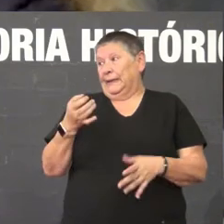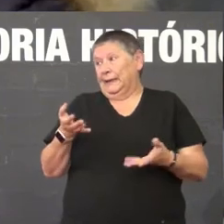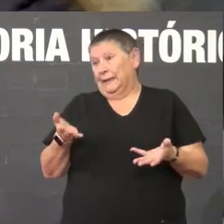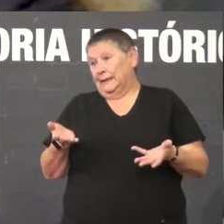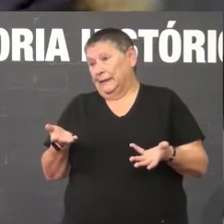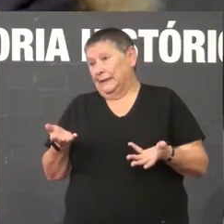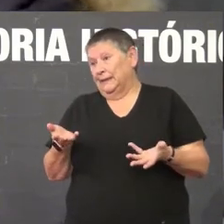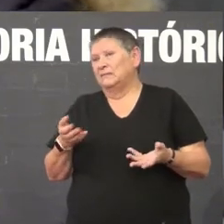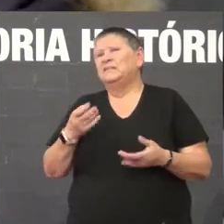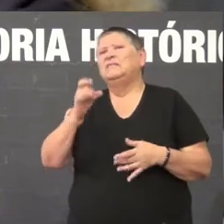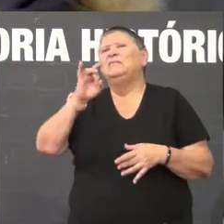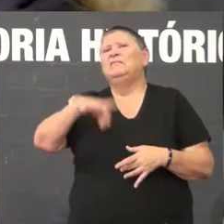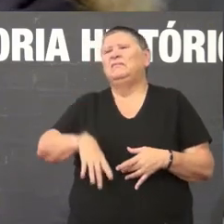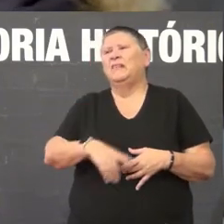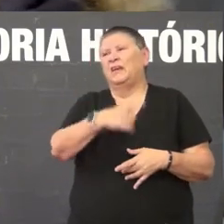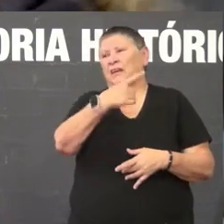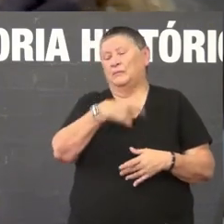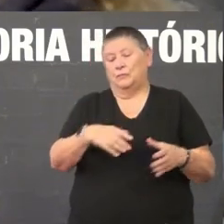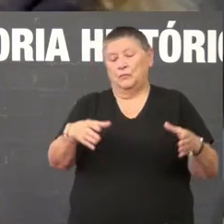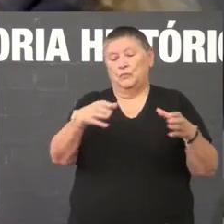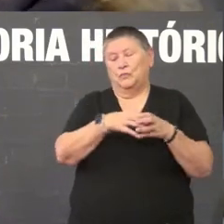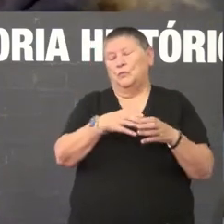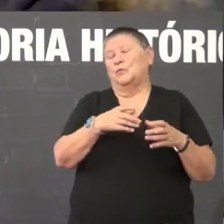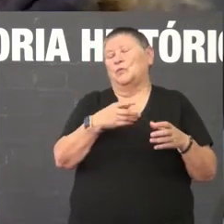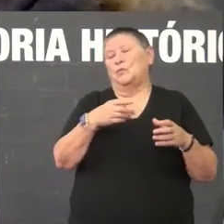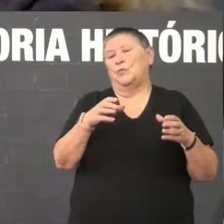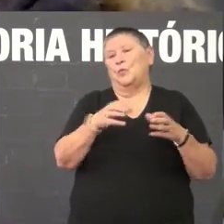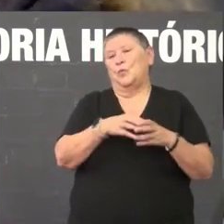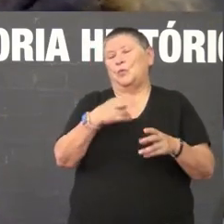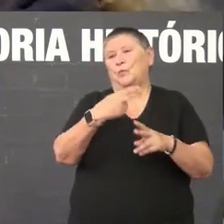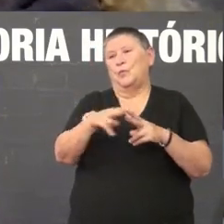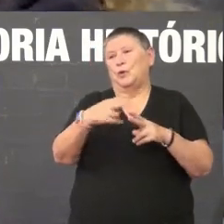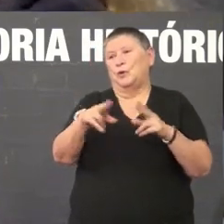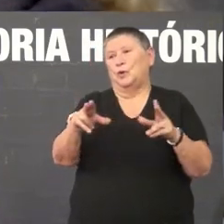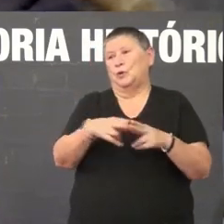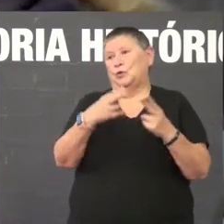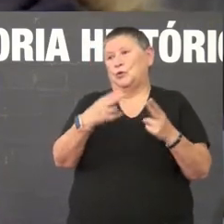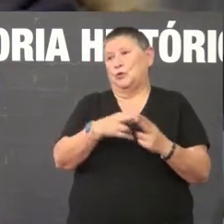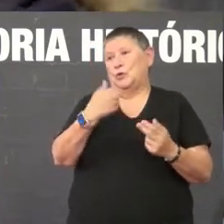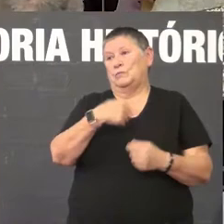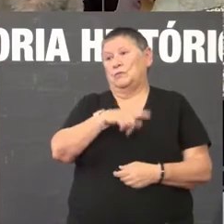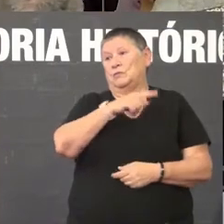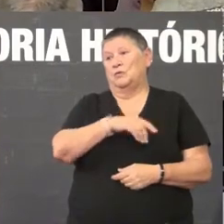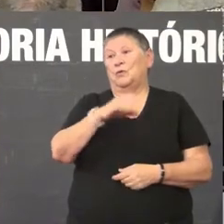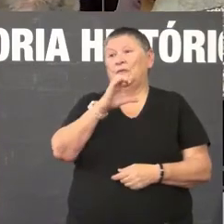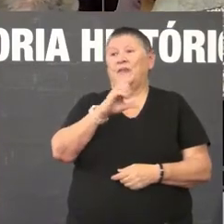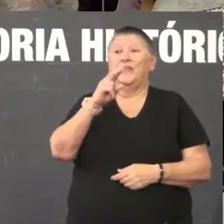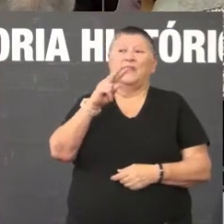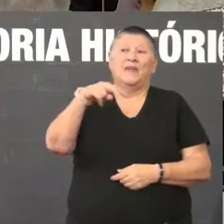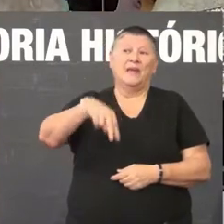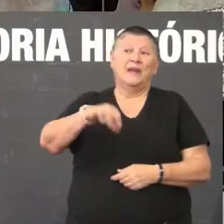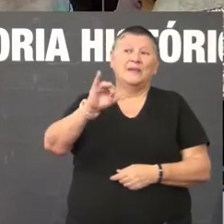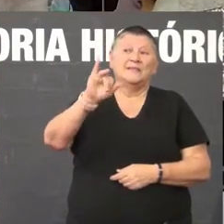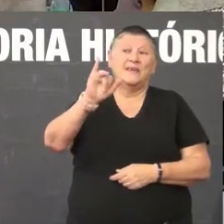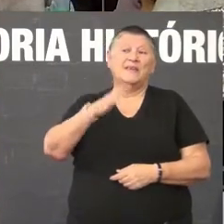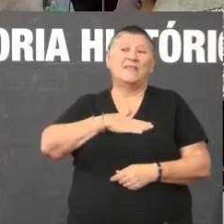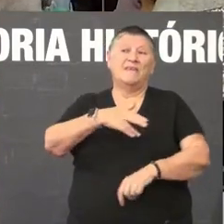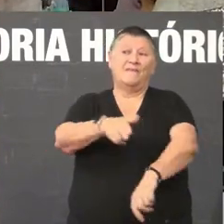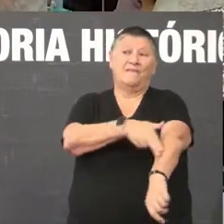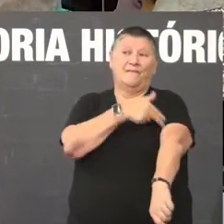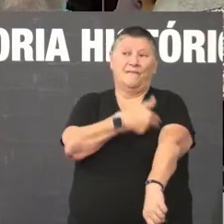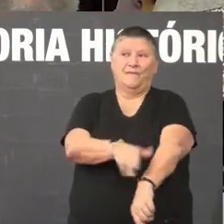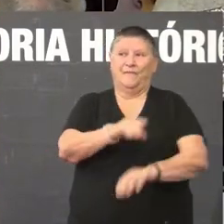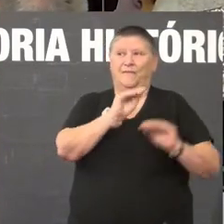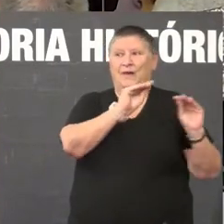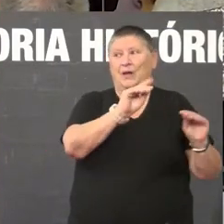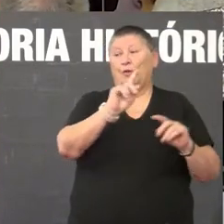por quen? Pola Brigada Político-Social, a mesma Brigada Político-Social do réximen franquista. O sea, despois teño a sorte de